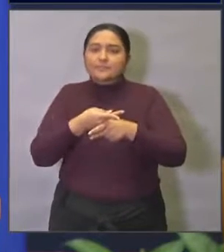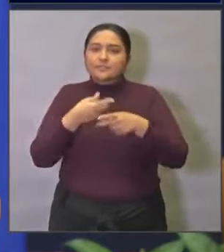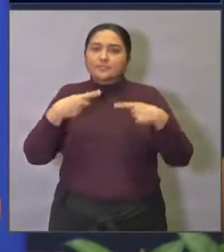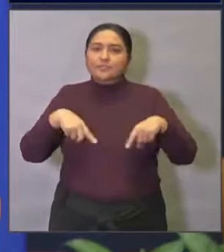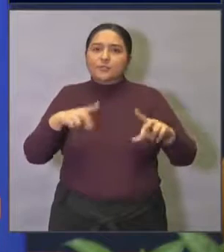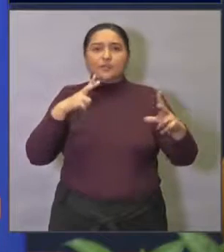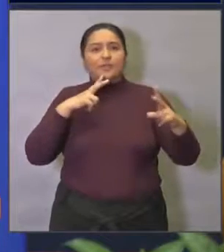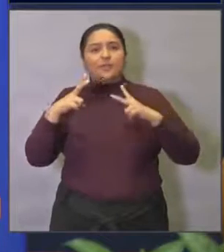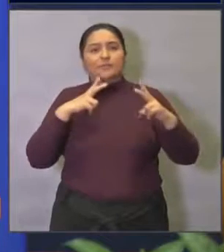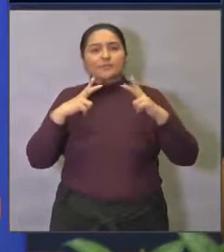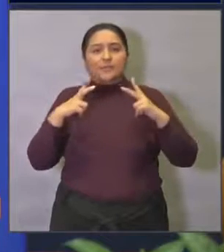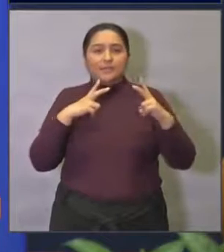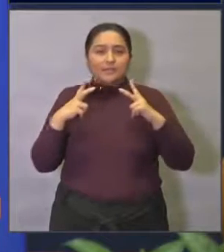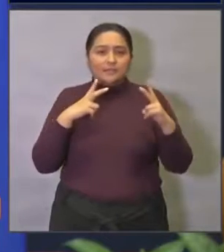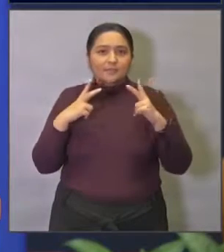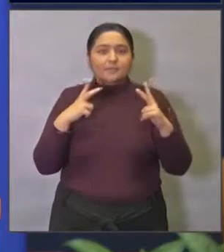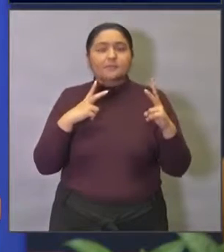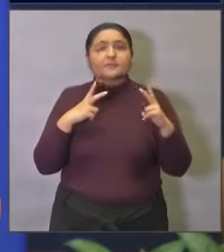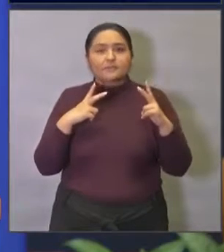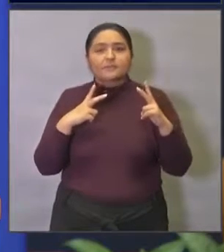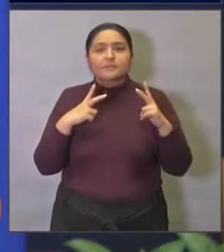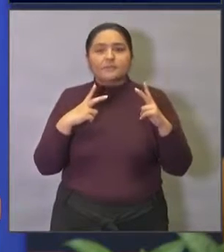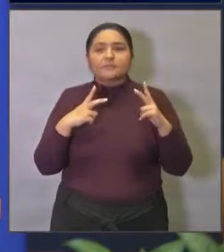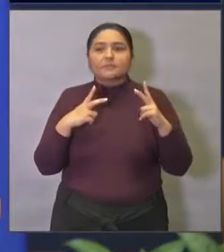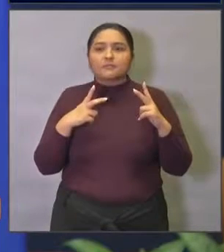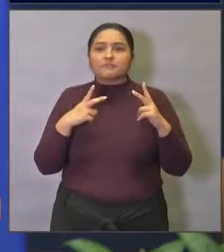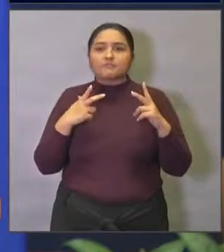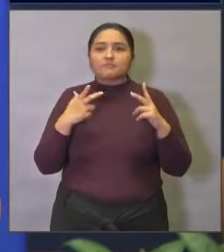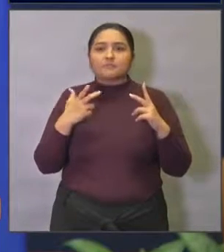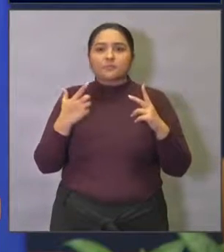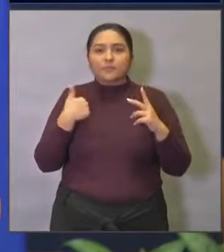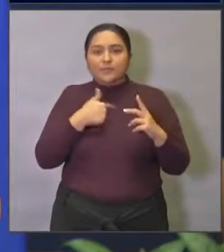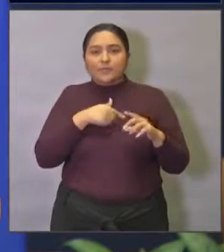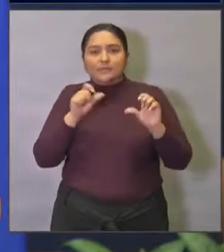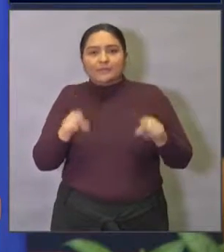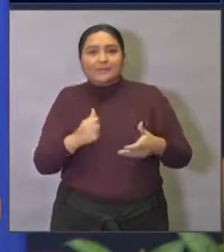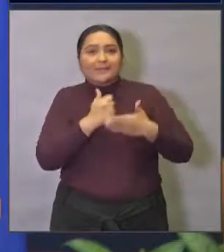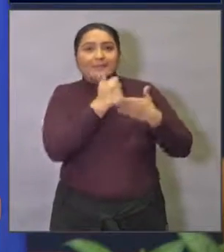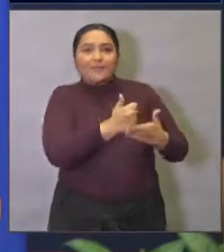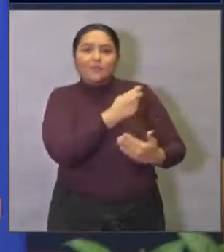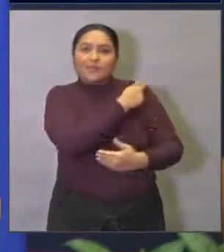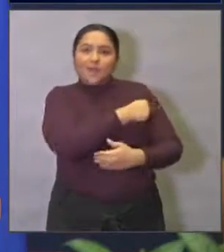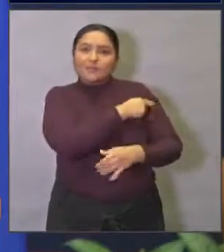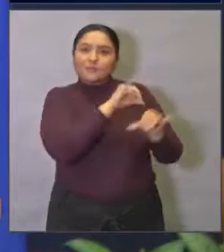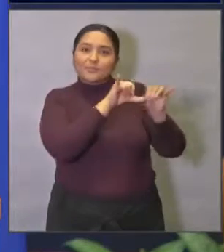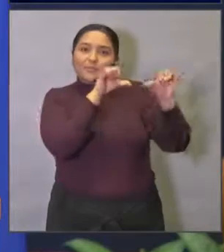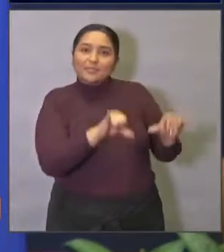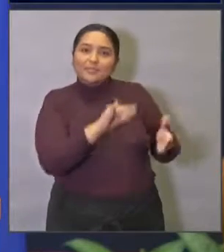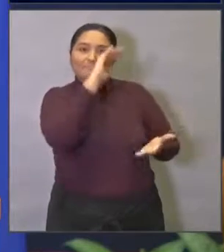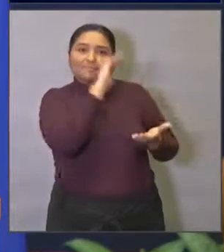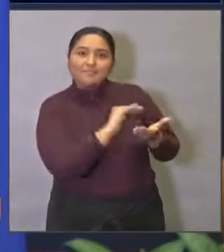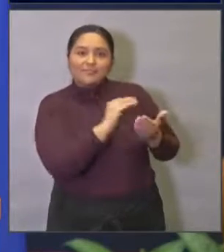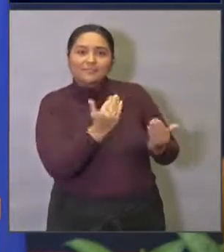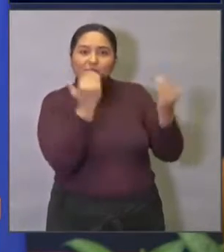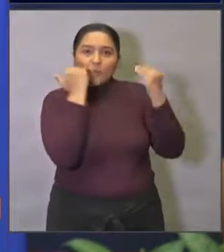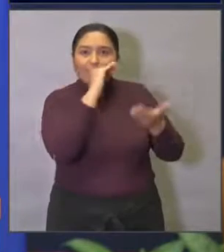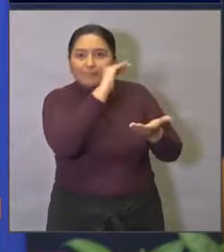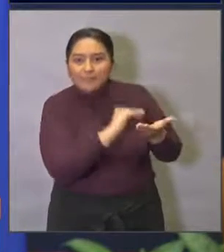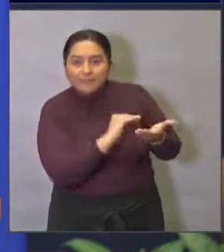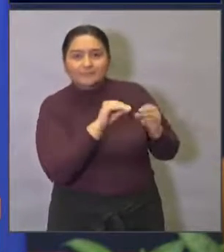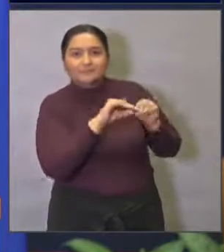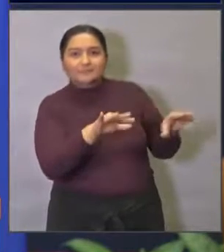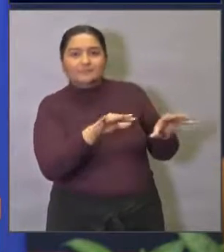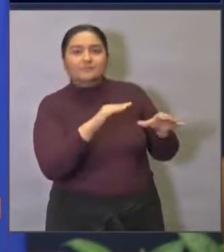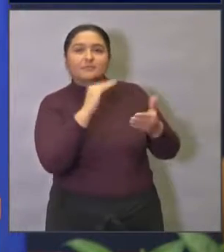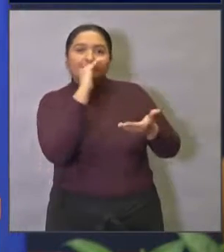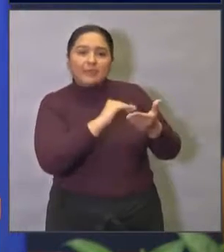podremos detener el aumento y brindar un alivio esencial a nuestros hospitales y trabajadores de salud. First